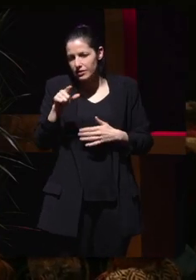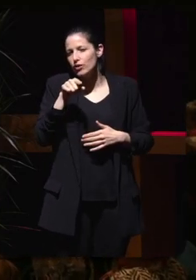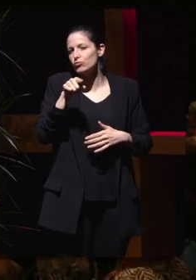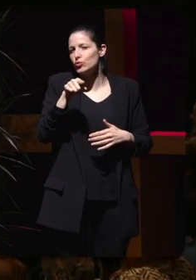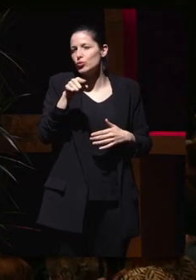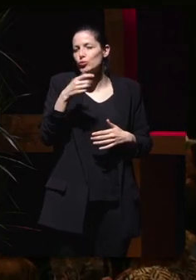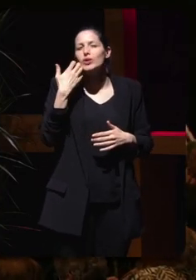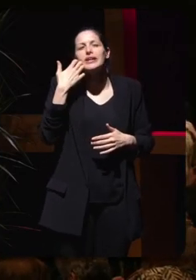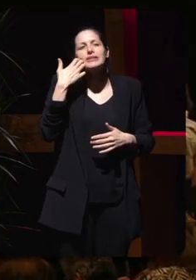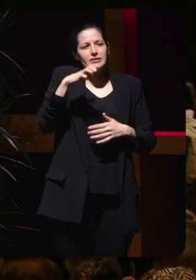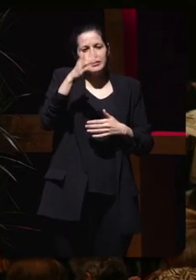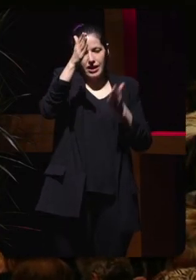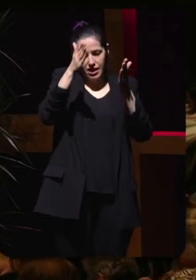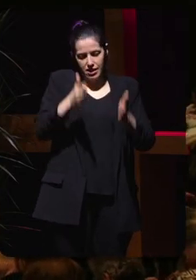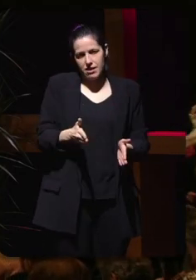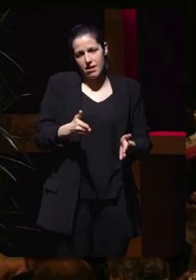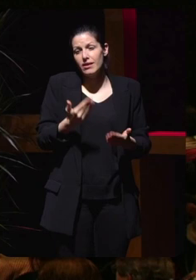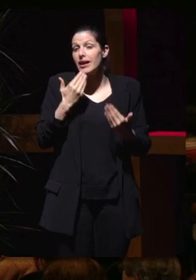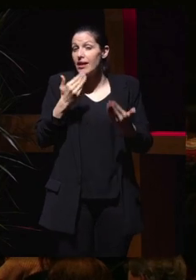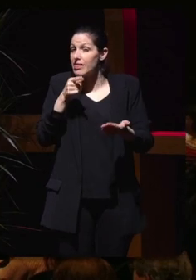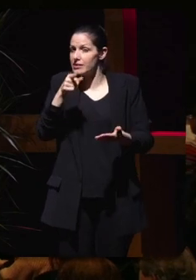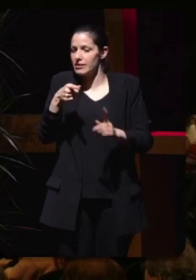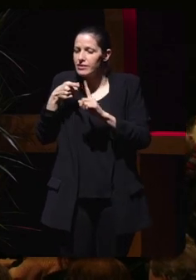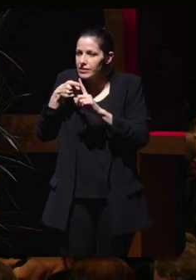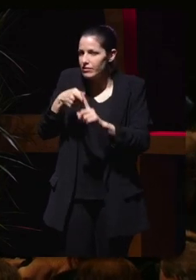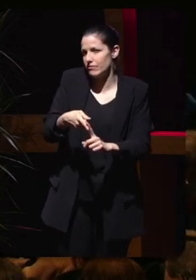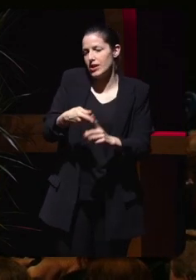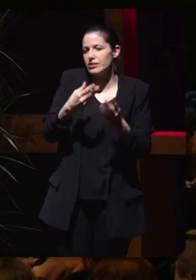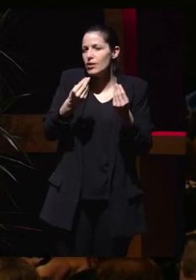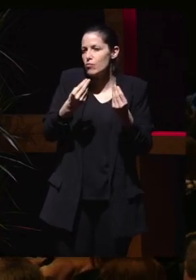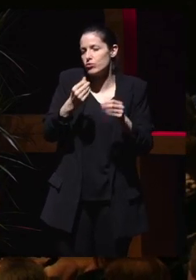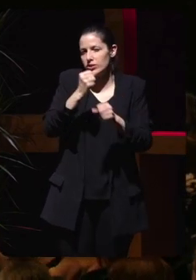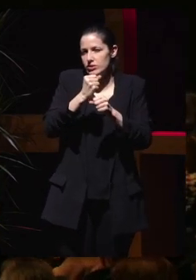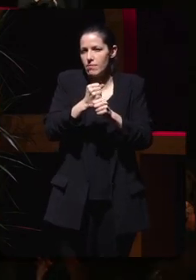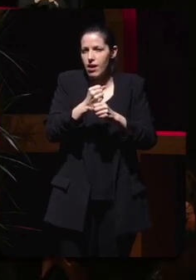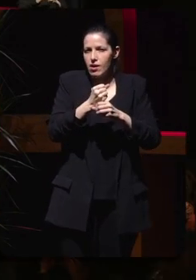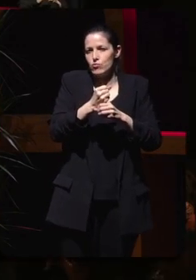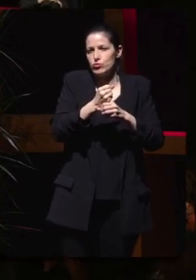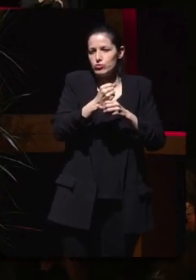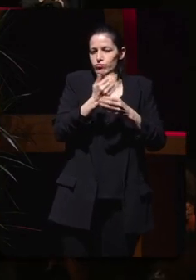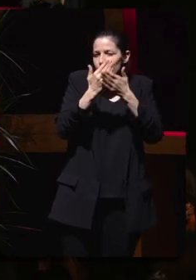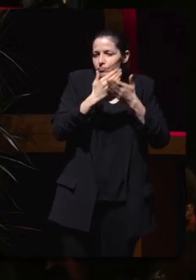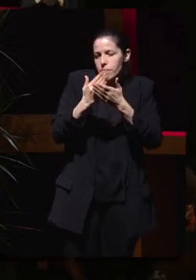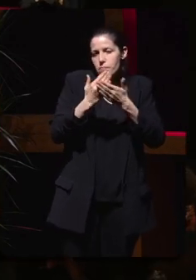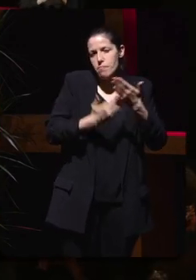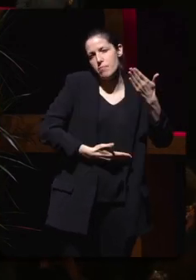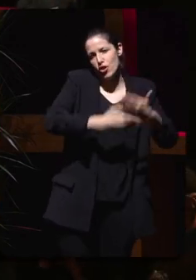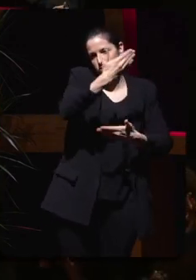a ti muchas nos hemos dedicado al periodismo. Así que millón de gracias por eso. Es el mejor regalo.